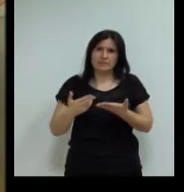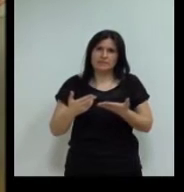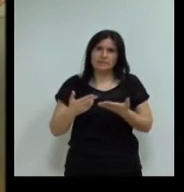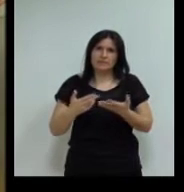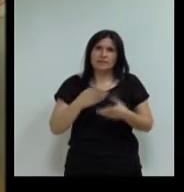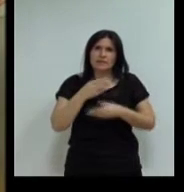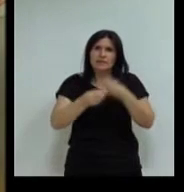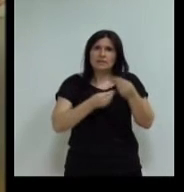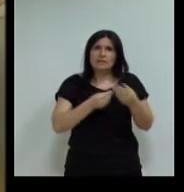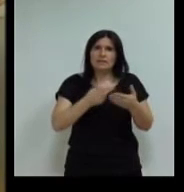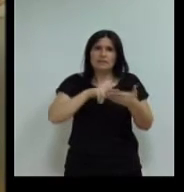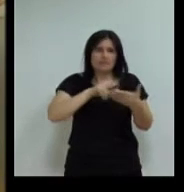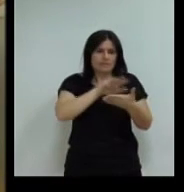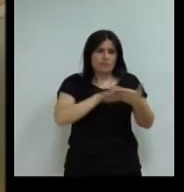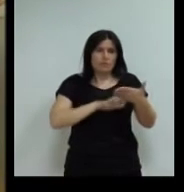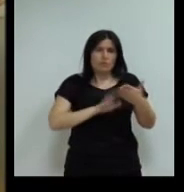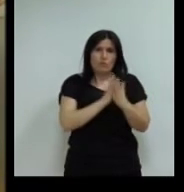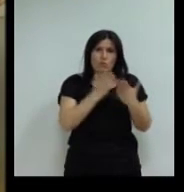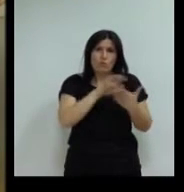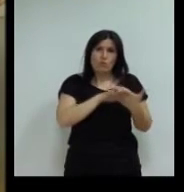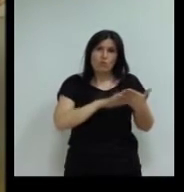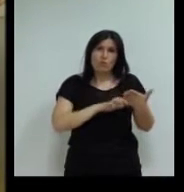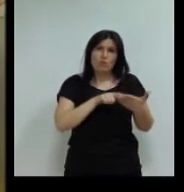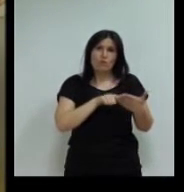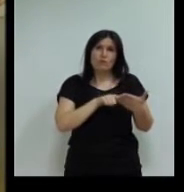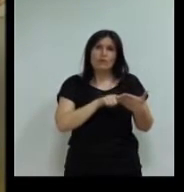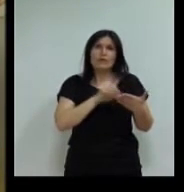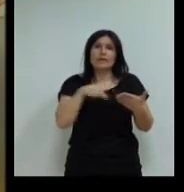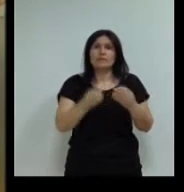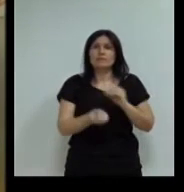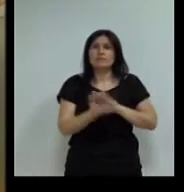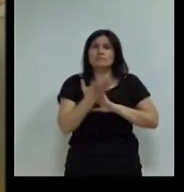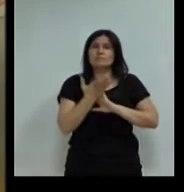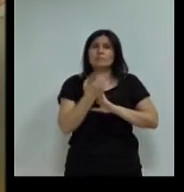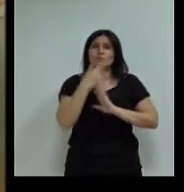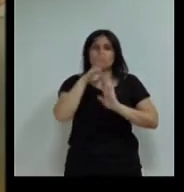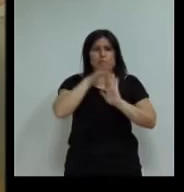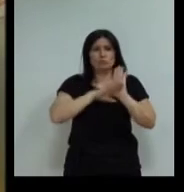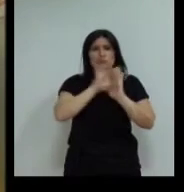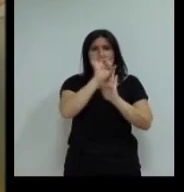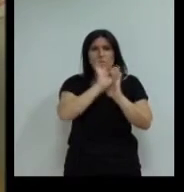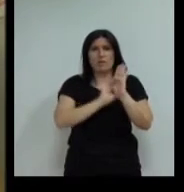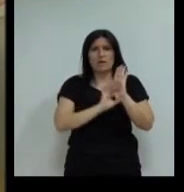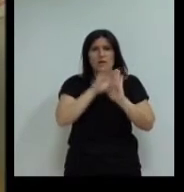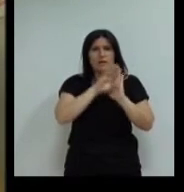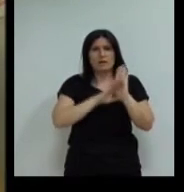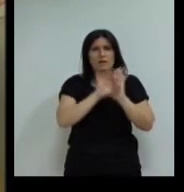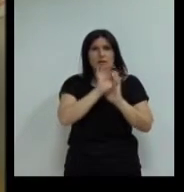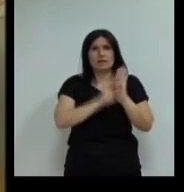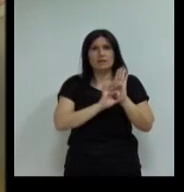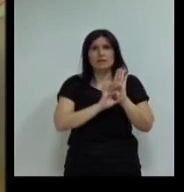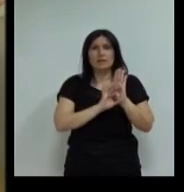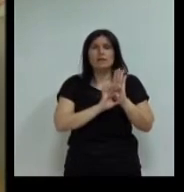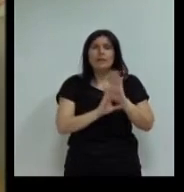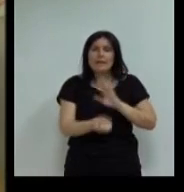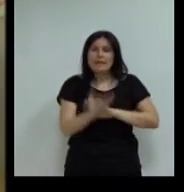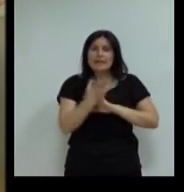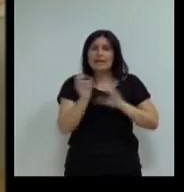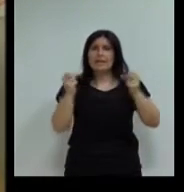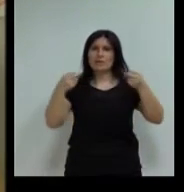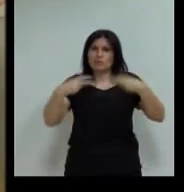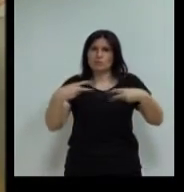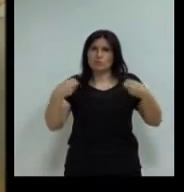Se etiqueta el libreto y hemos desarrollado un pequeño software que lo que hace es generar subtítulos conforme